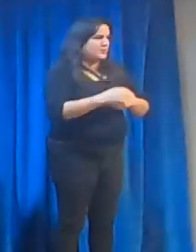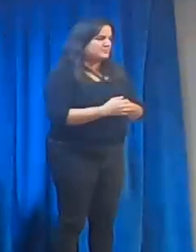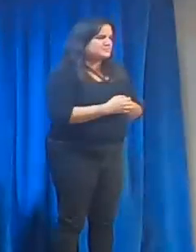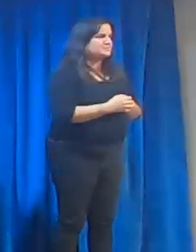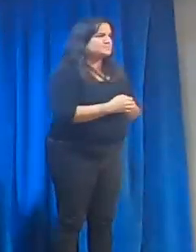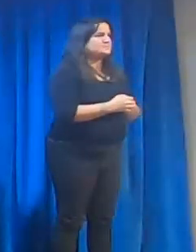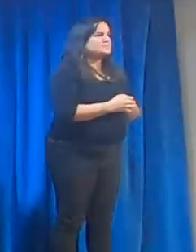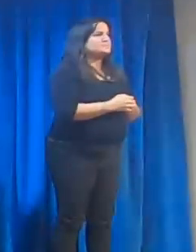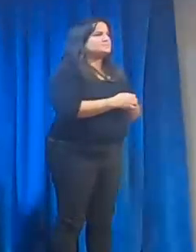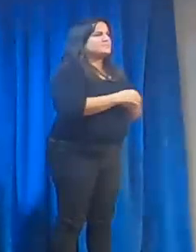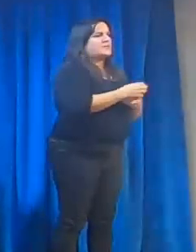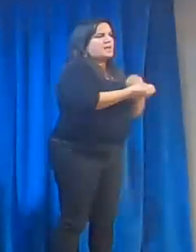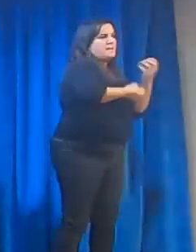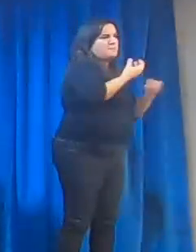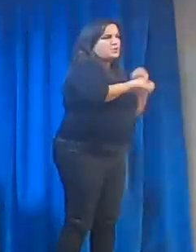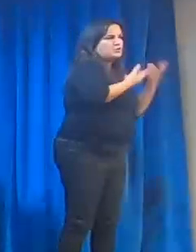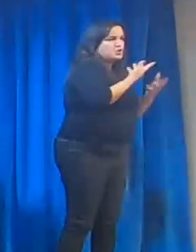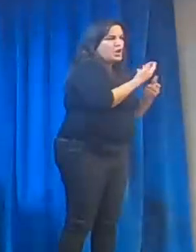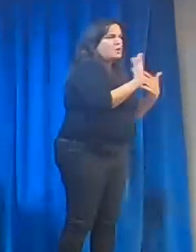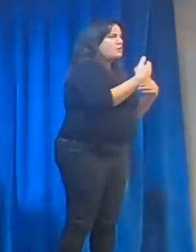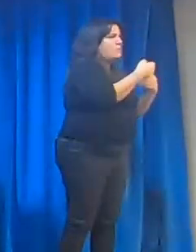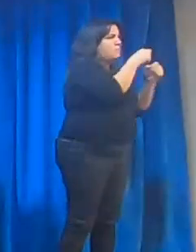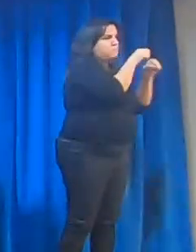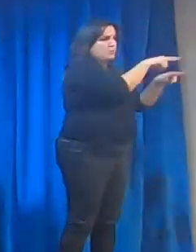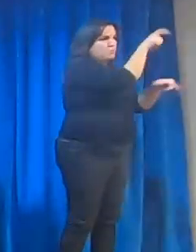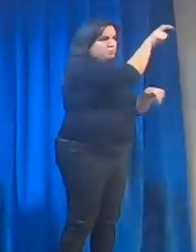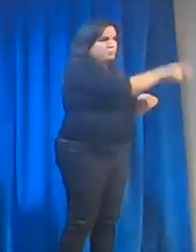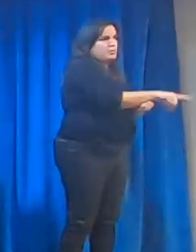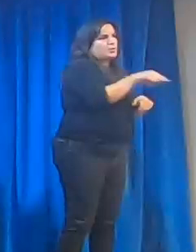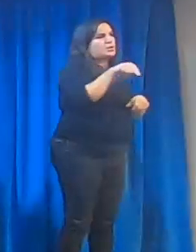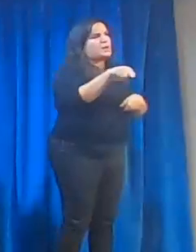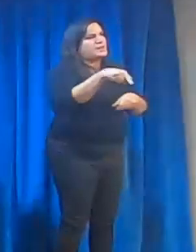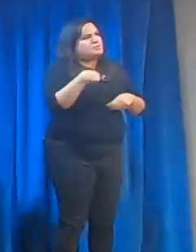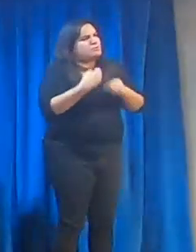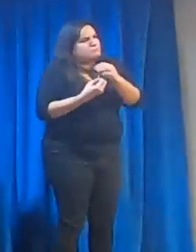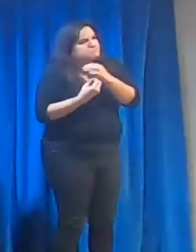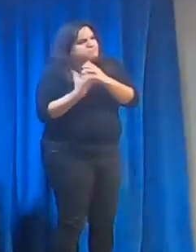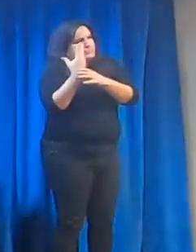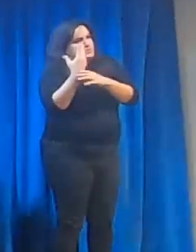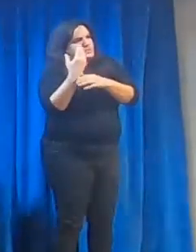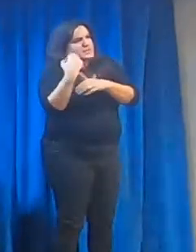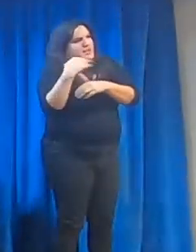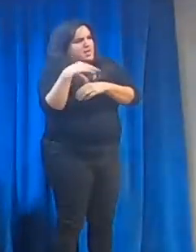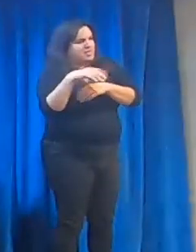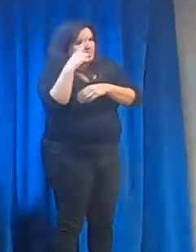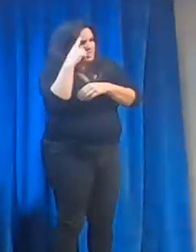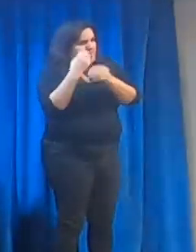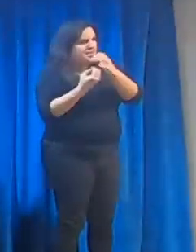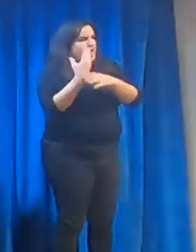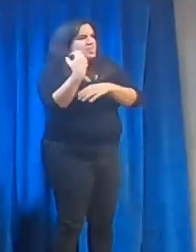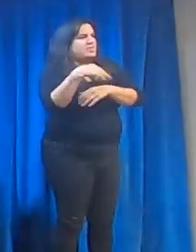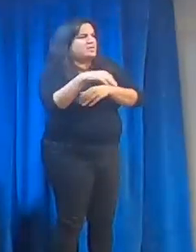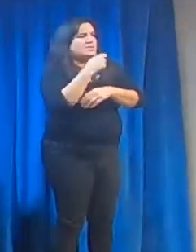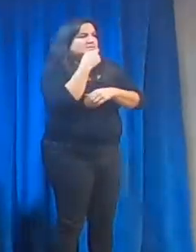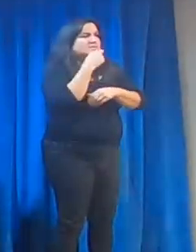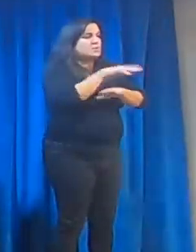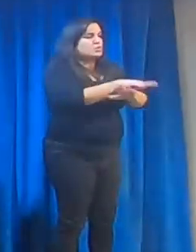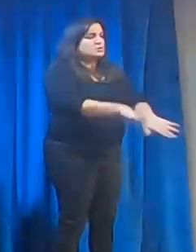los afectos, en cambio, se gestan en la relación. Si un niño se ha emocionado y está triste o